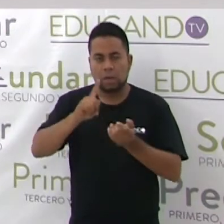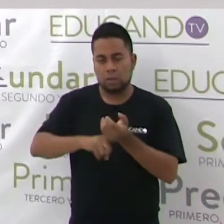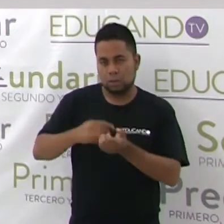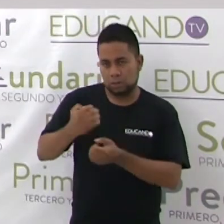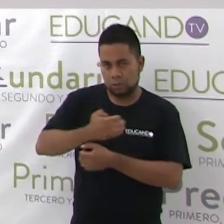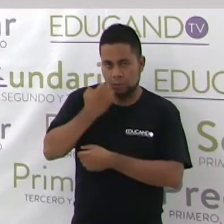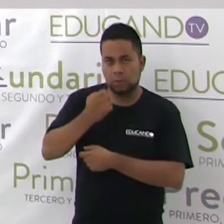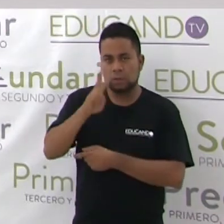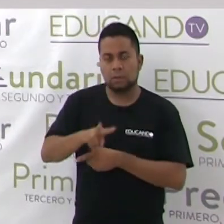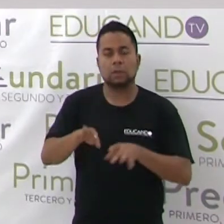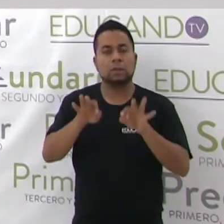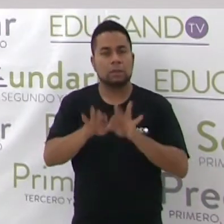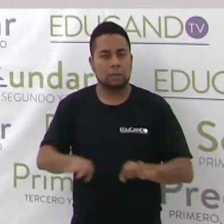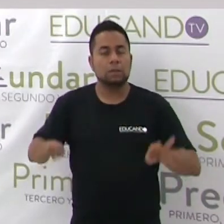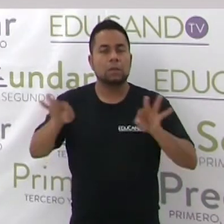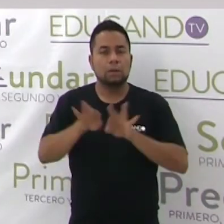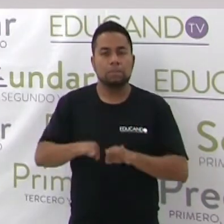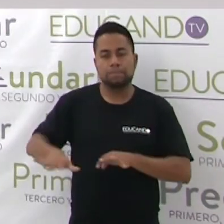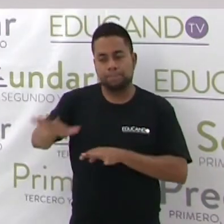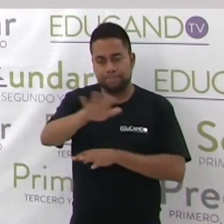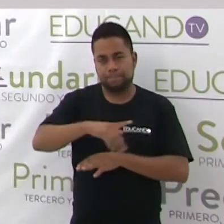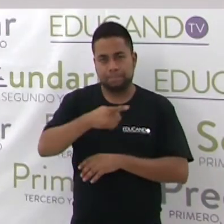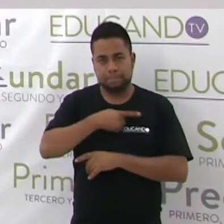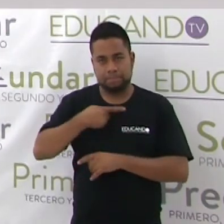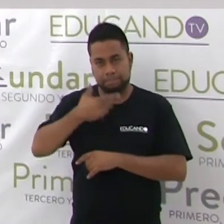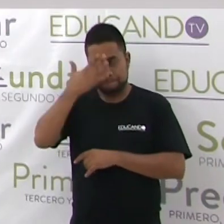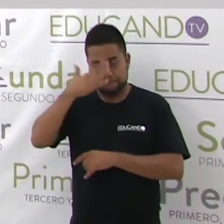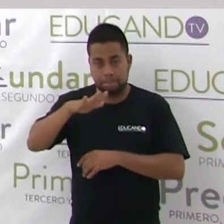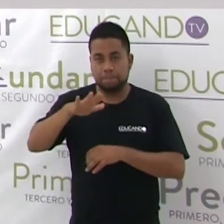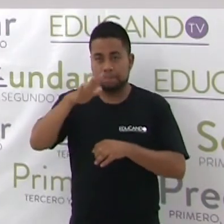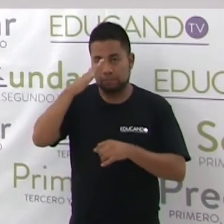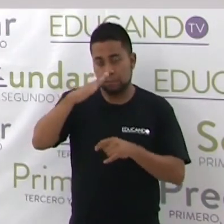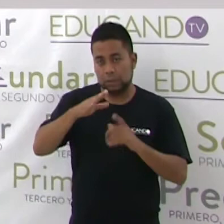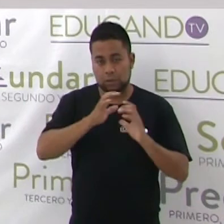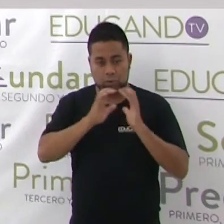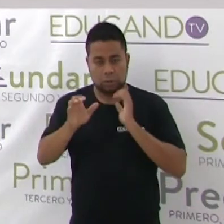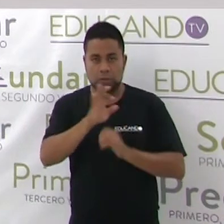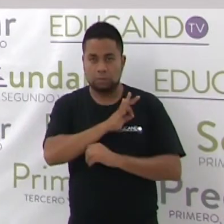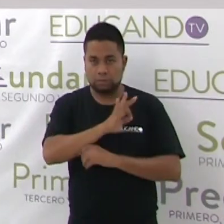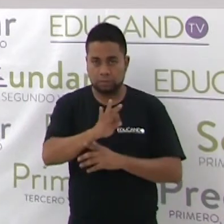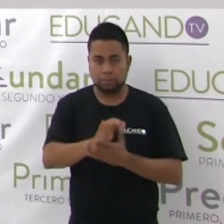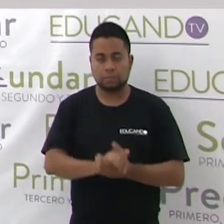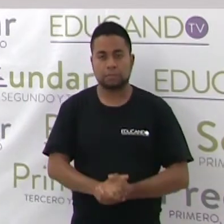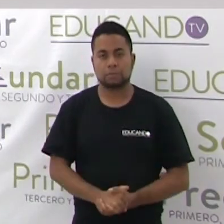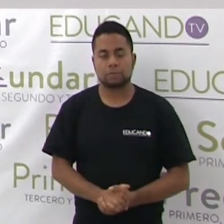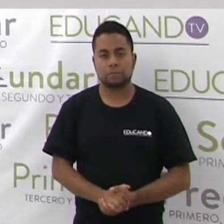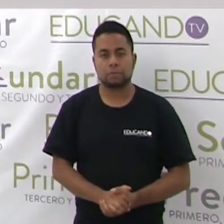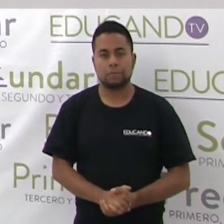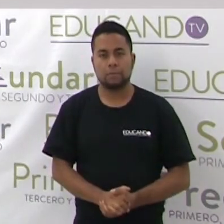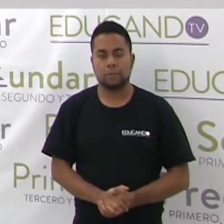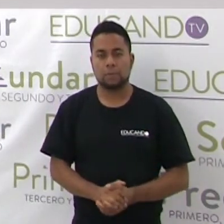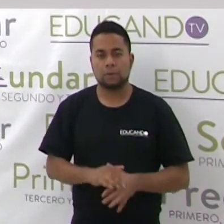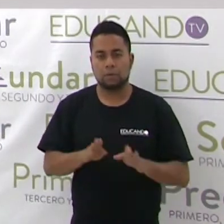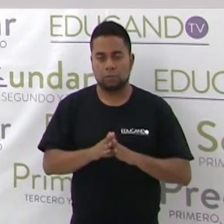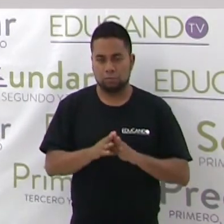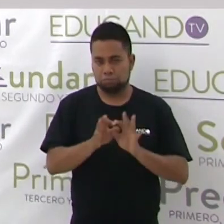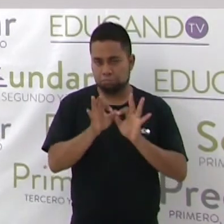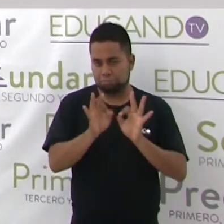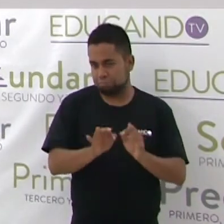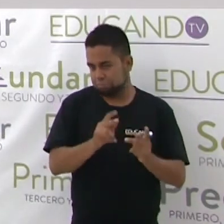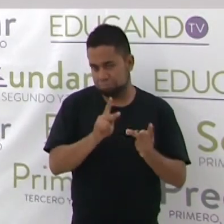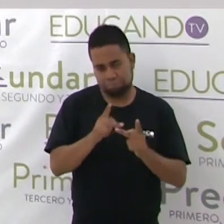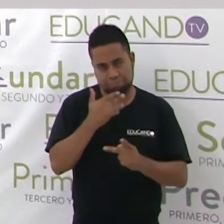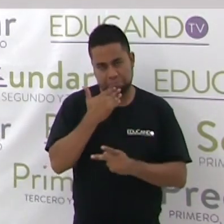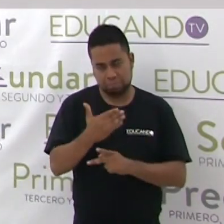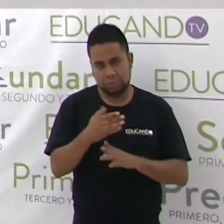escuela, es importante que le tomemos en cuenta para comunicarnos de manera correcta